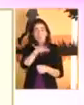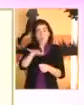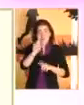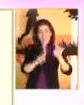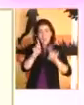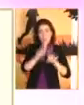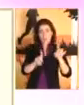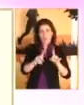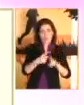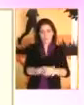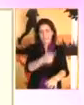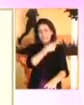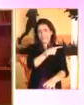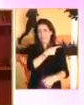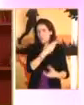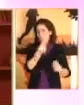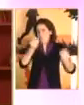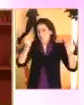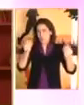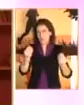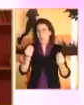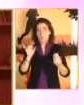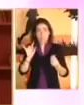muchísimo. Sí, en algunos sí, pero muy contados. Y de eso